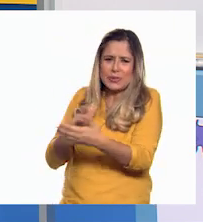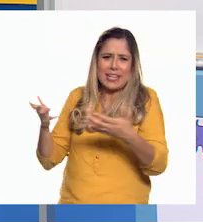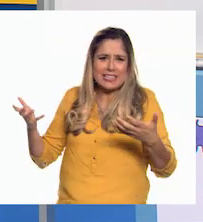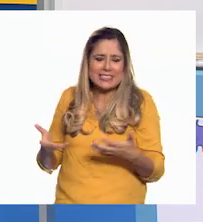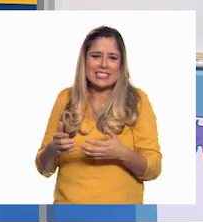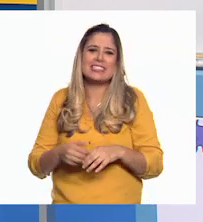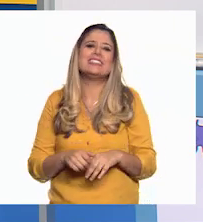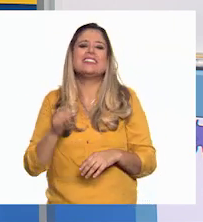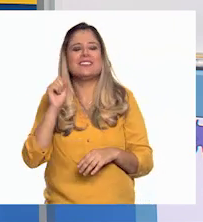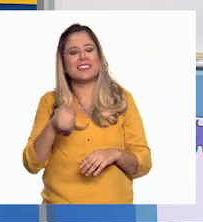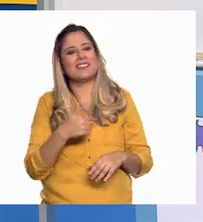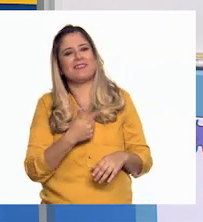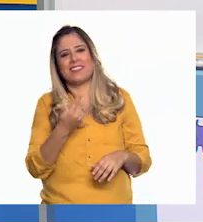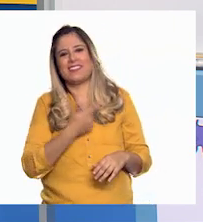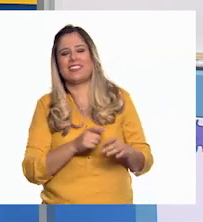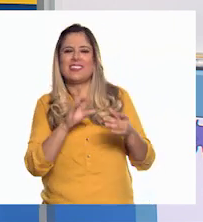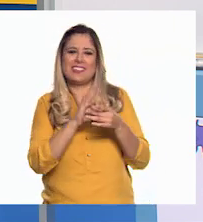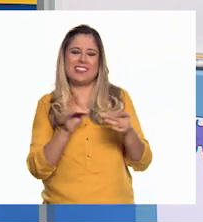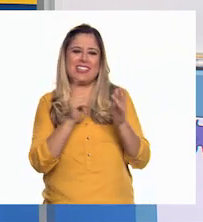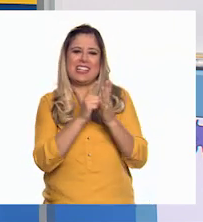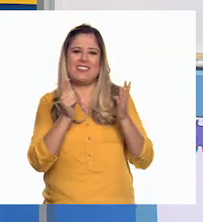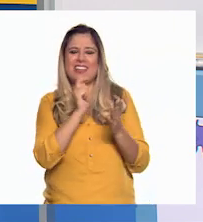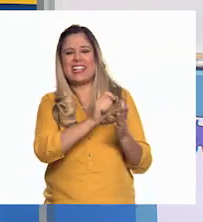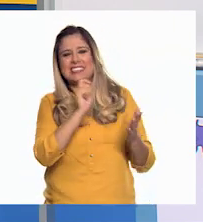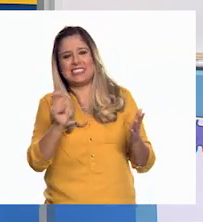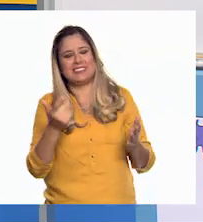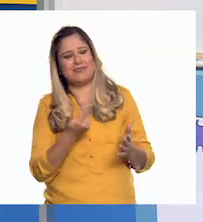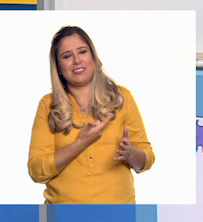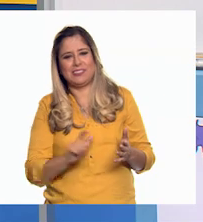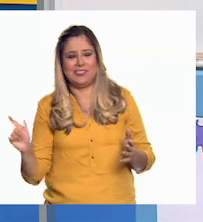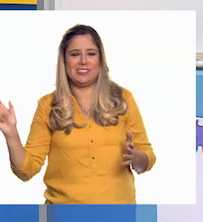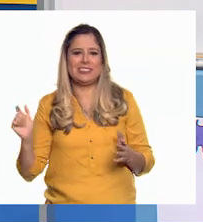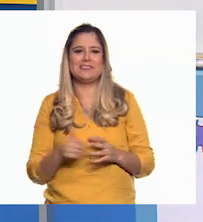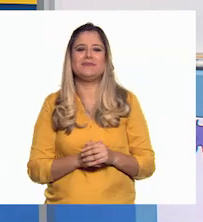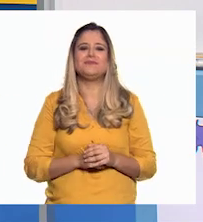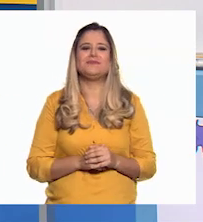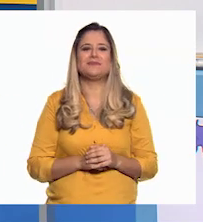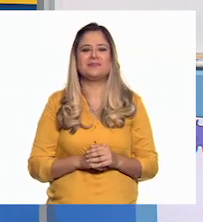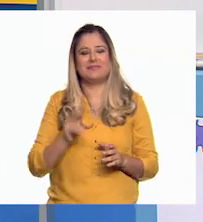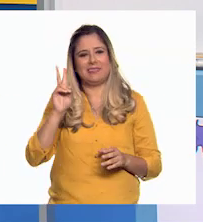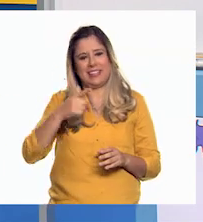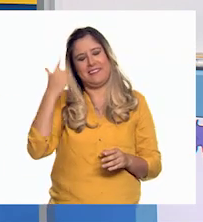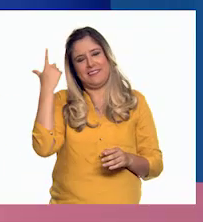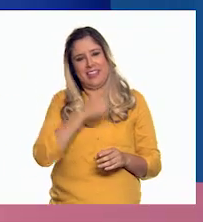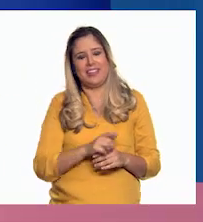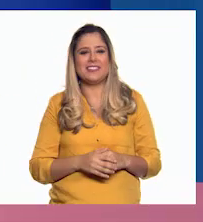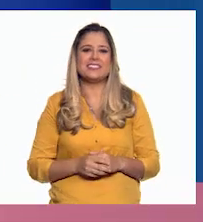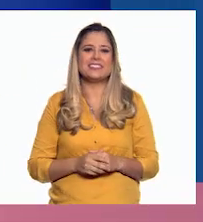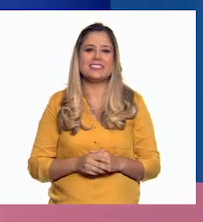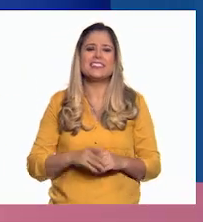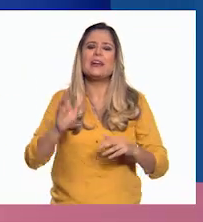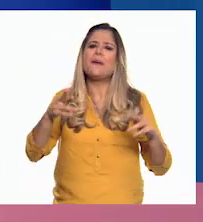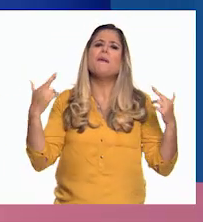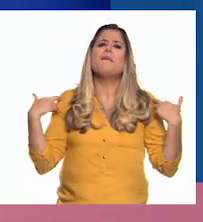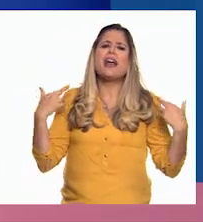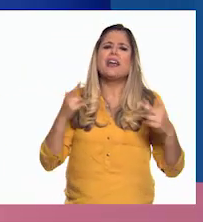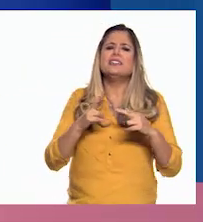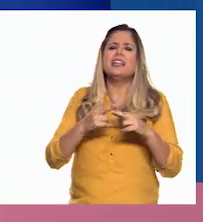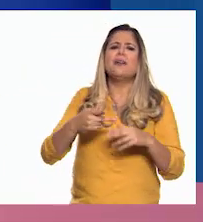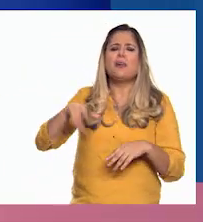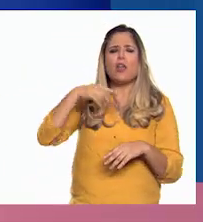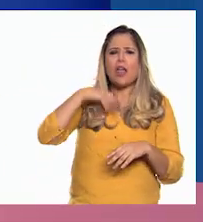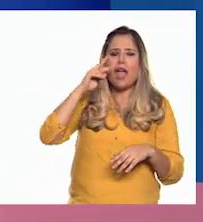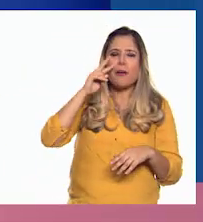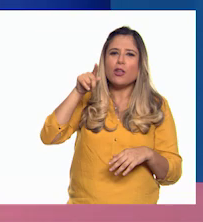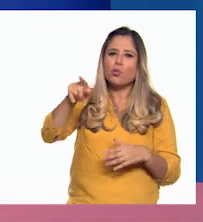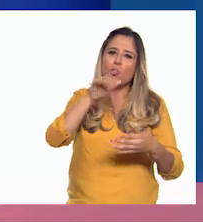me gusta que me cuenten de qué se tratan los libros que quiero leer, ¿verdad? Es feo. Maestra, pero veo que usted